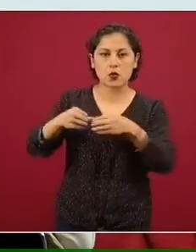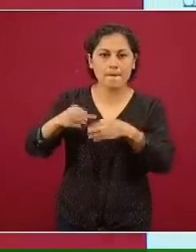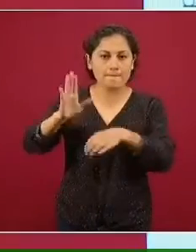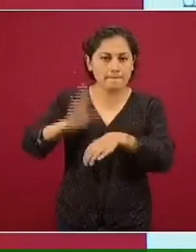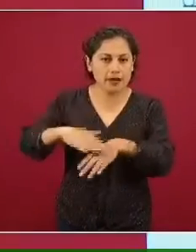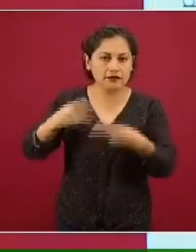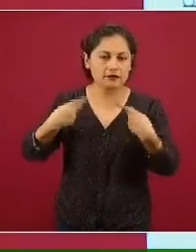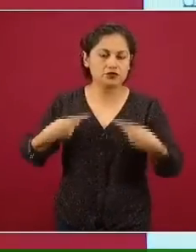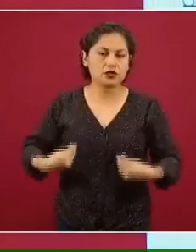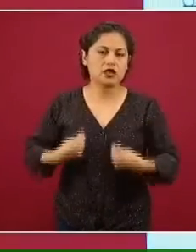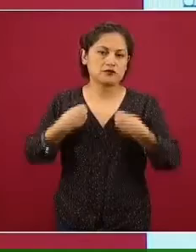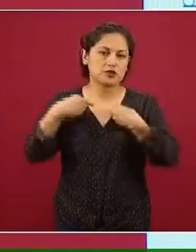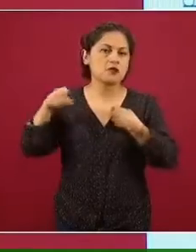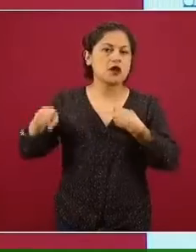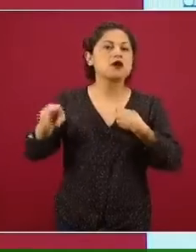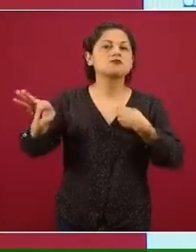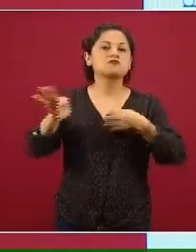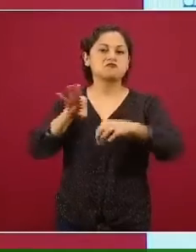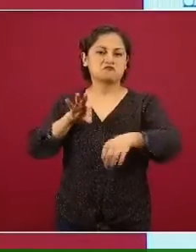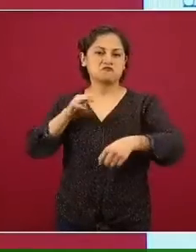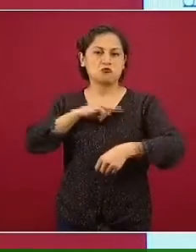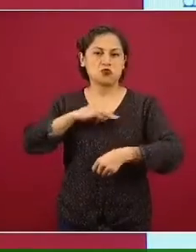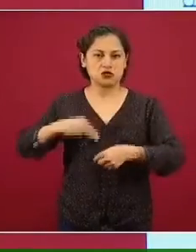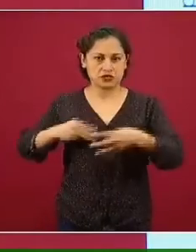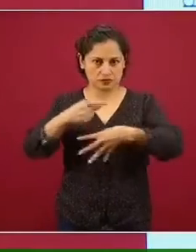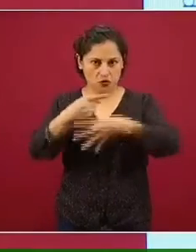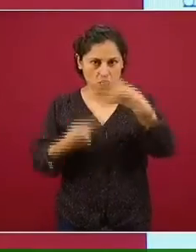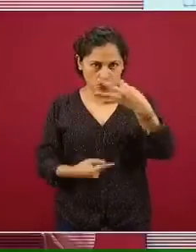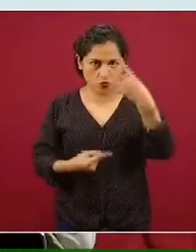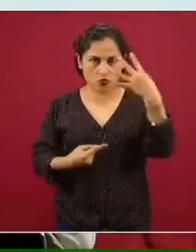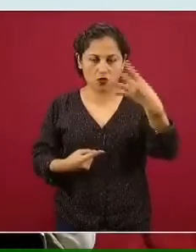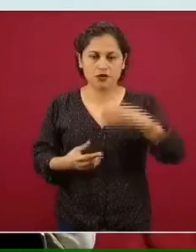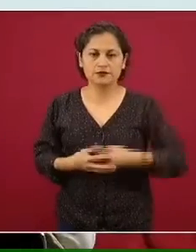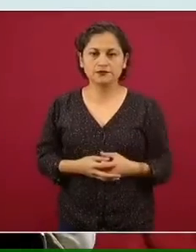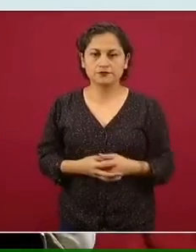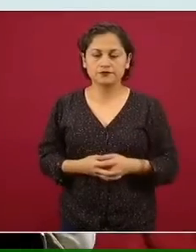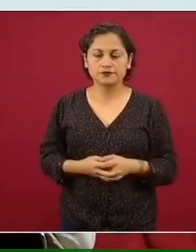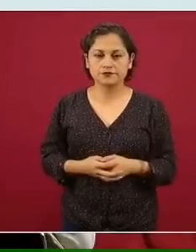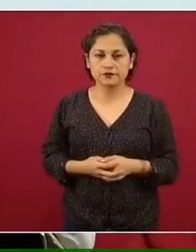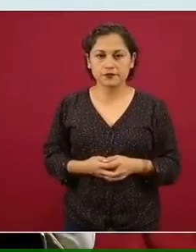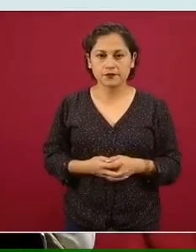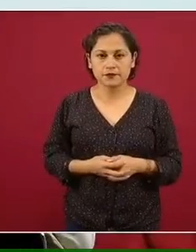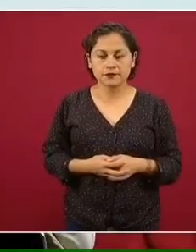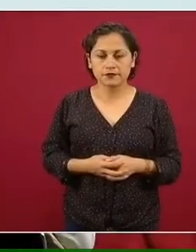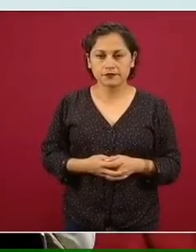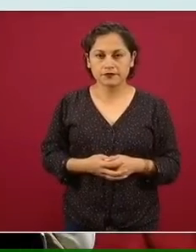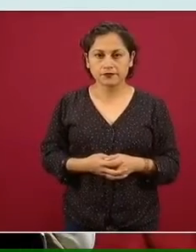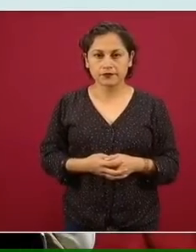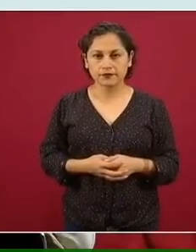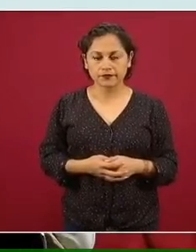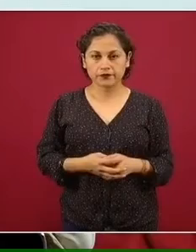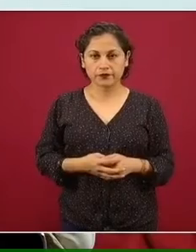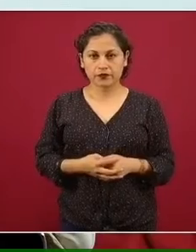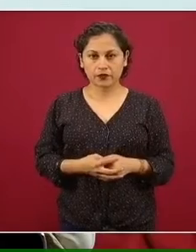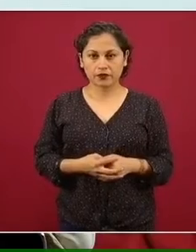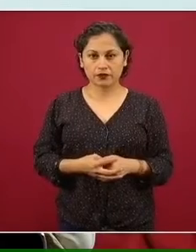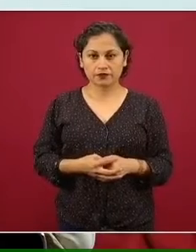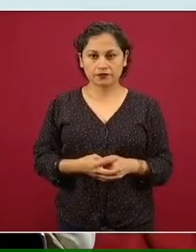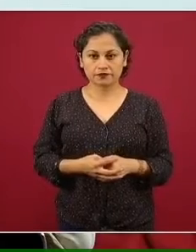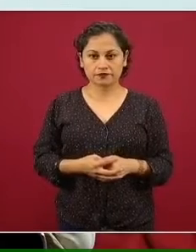y cómo se ha desarrollado la epidemia en cada uno de ellos. El día de hoy estamos presentando 4 de ellos, con